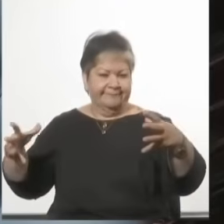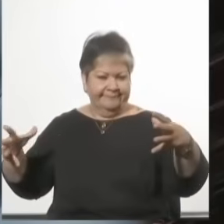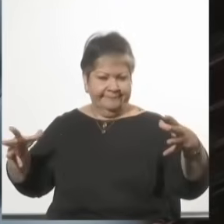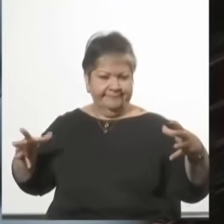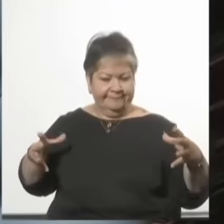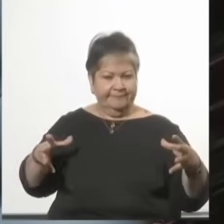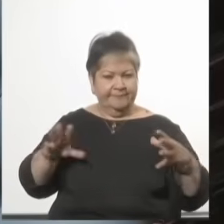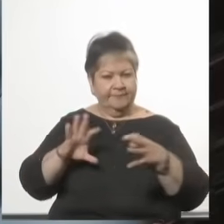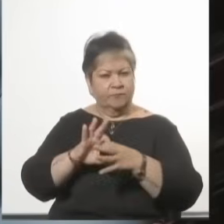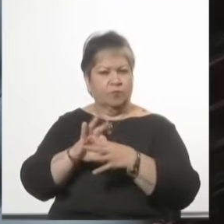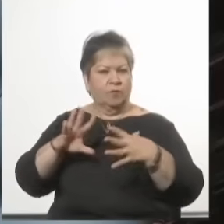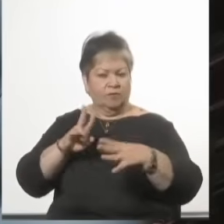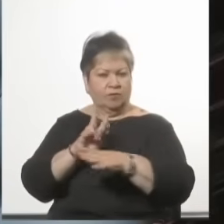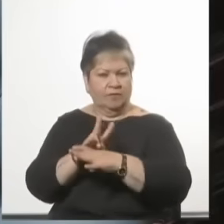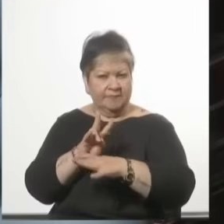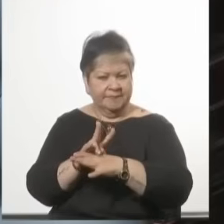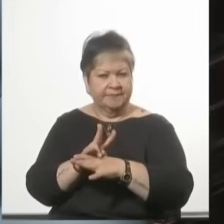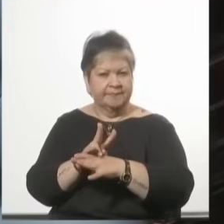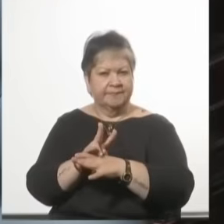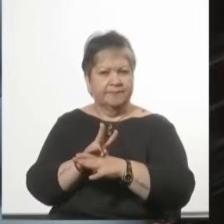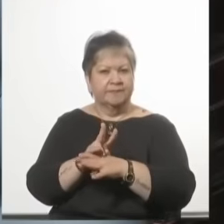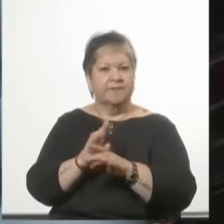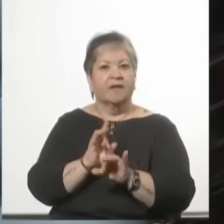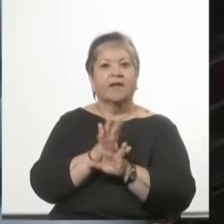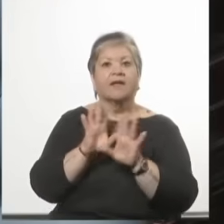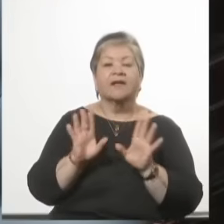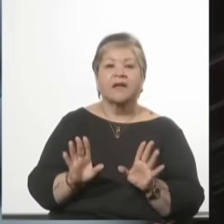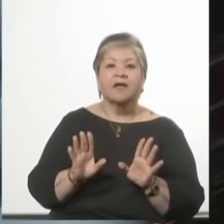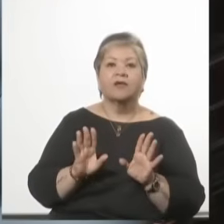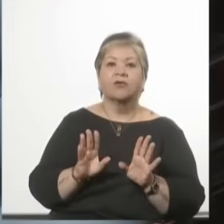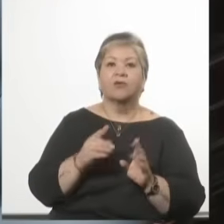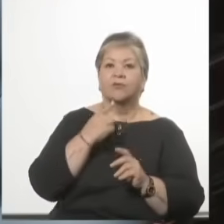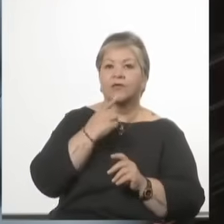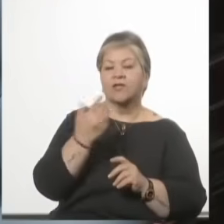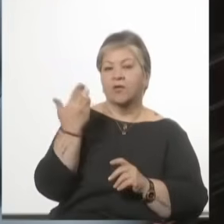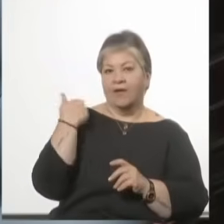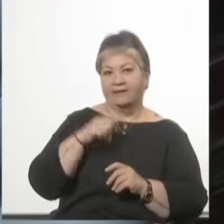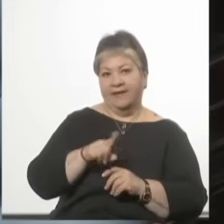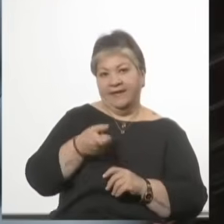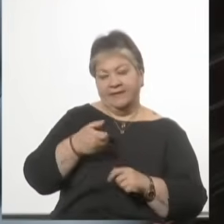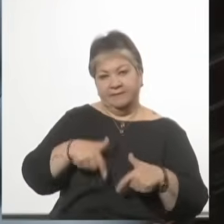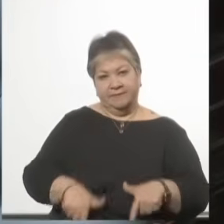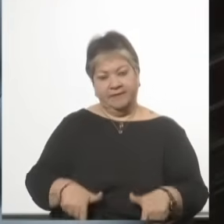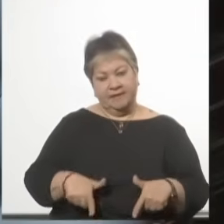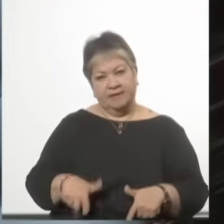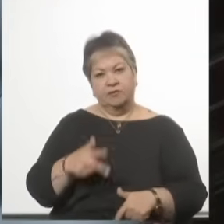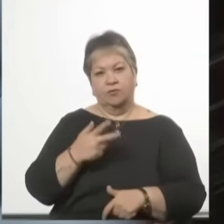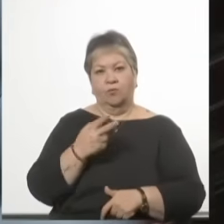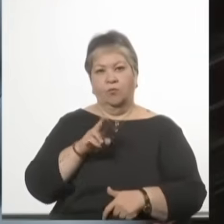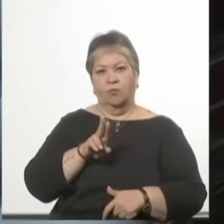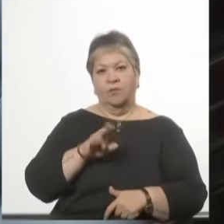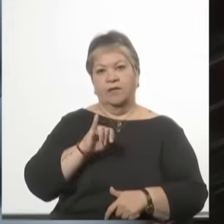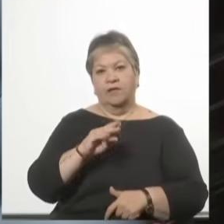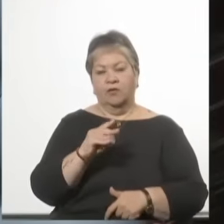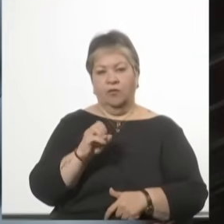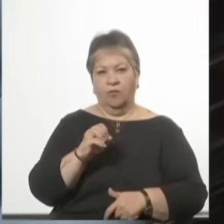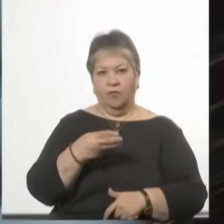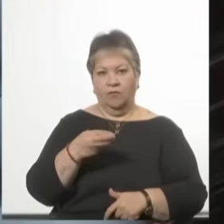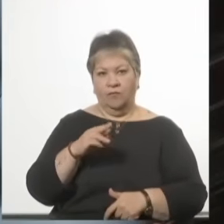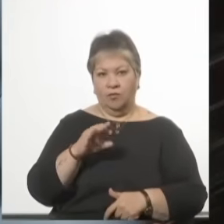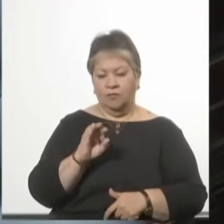soberanía. Es muy claro que, como sostuvo el exministro Eleuterio Fernández Huidobro, no